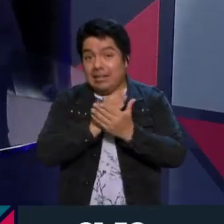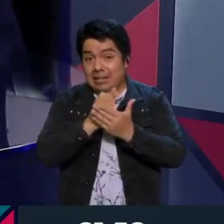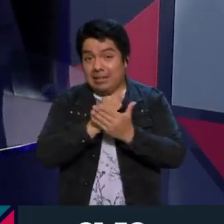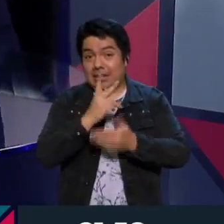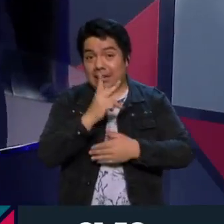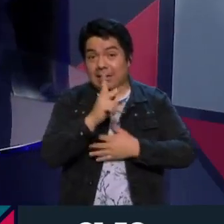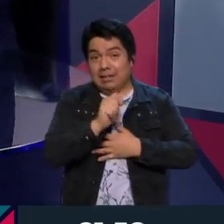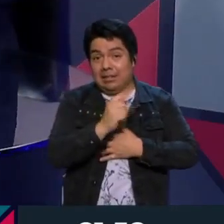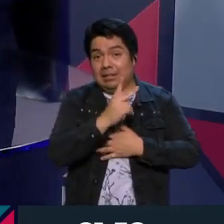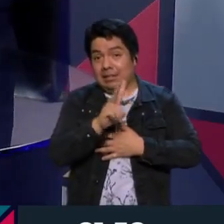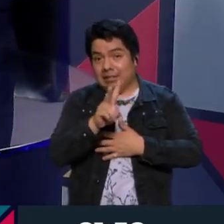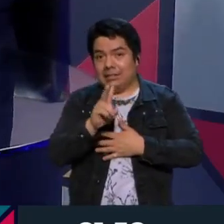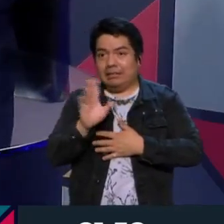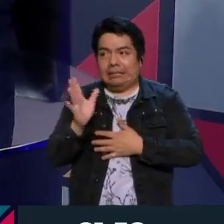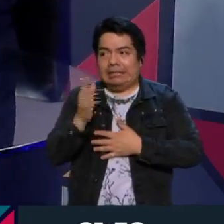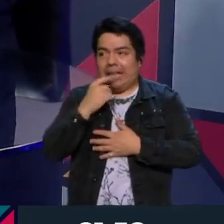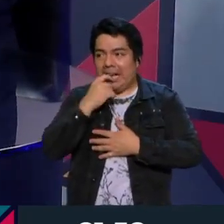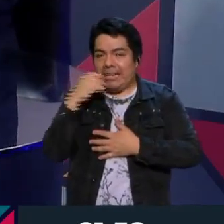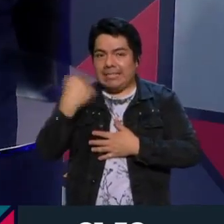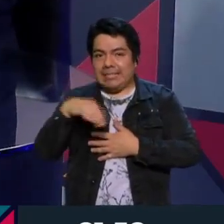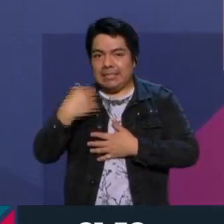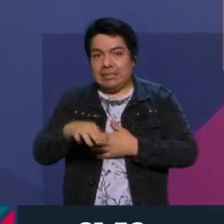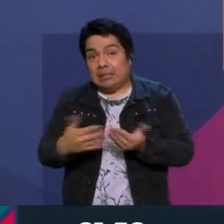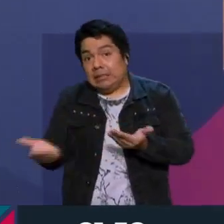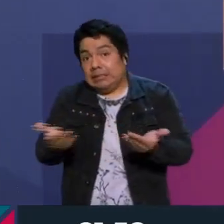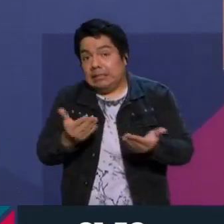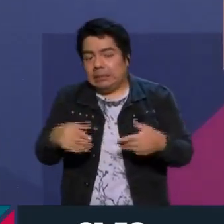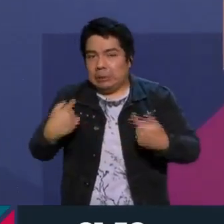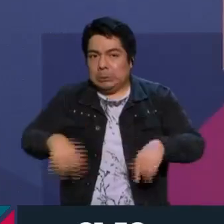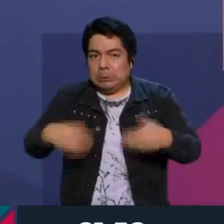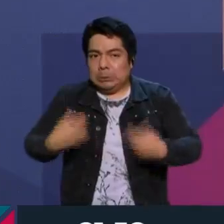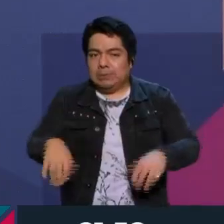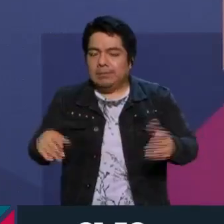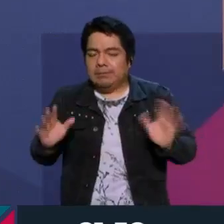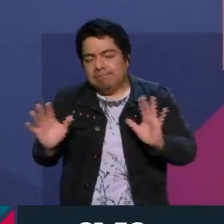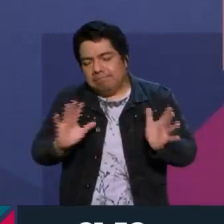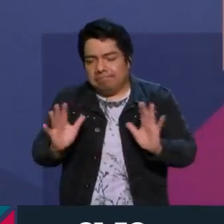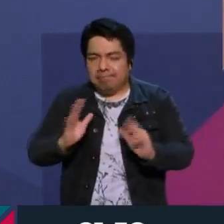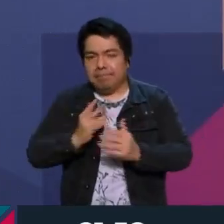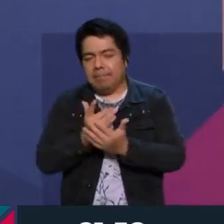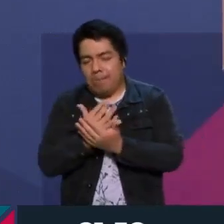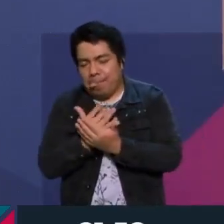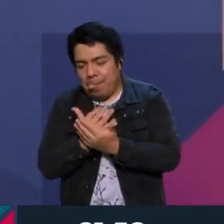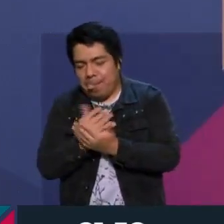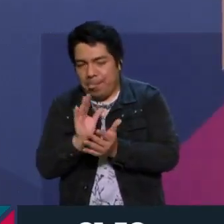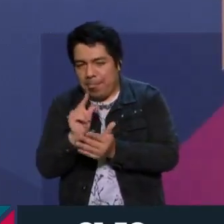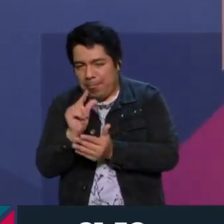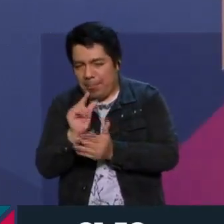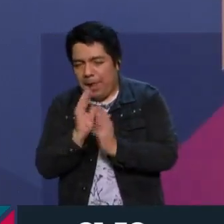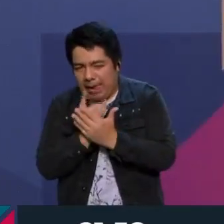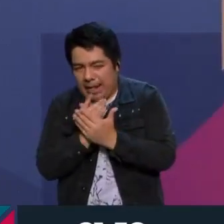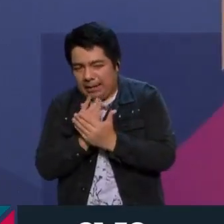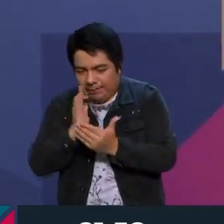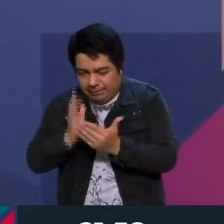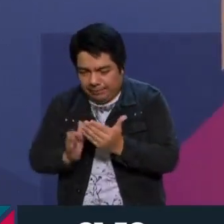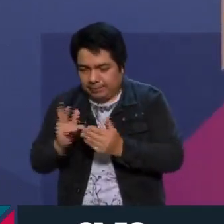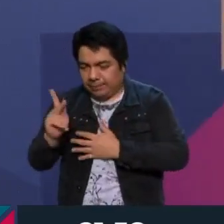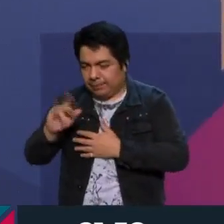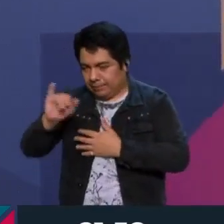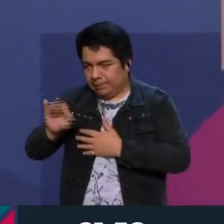Verde, seguramente también van a chistar. Se van a poner, va a ser bonito, pero vamos a esperar a que por eso se apruebe esta